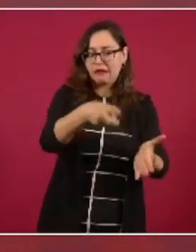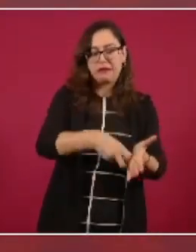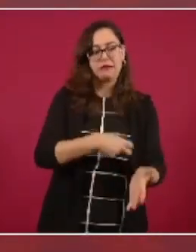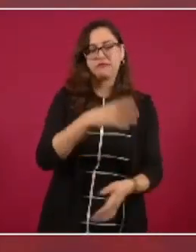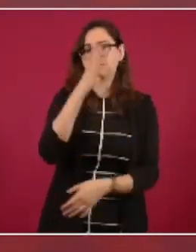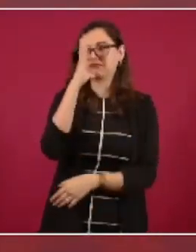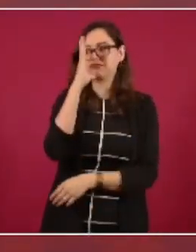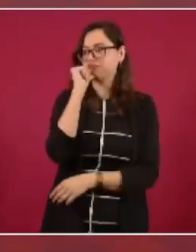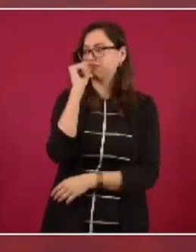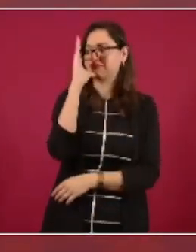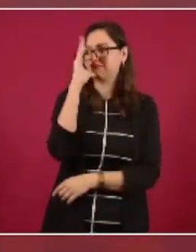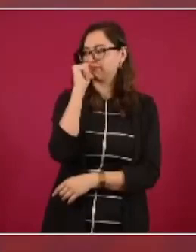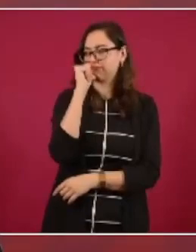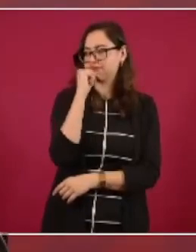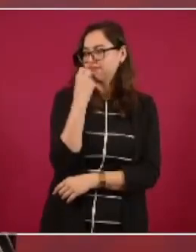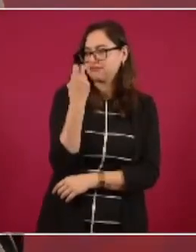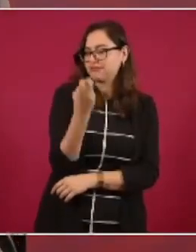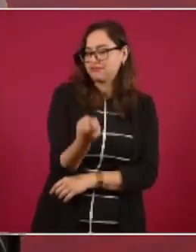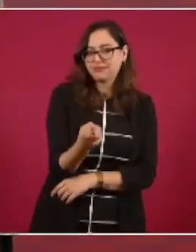o